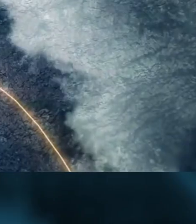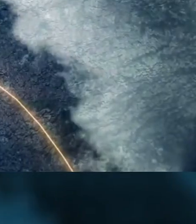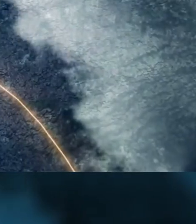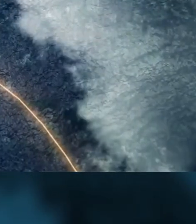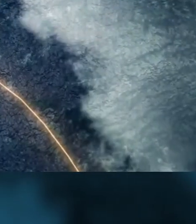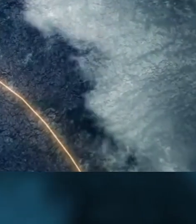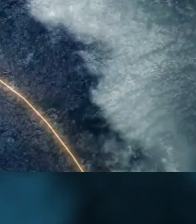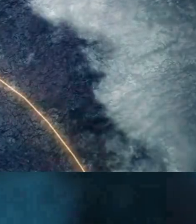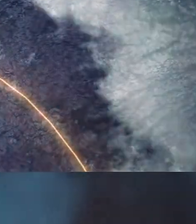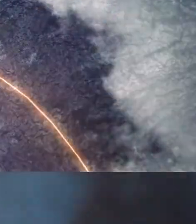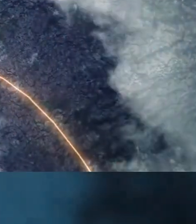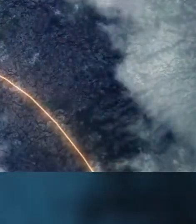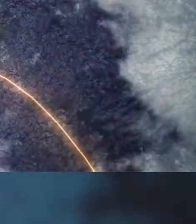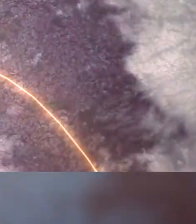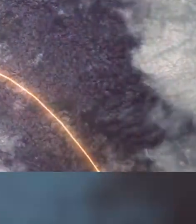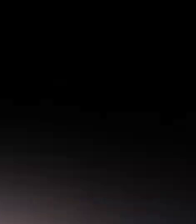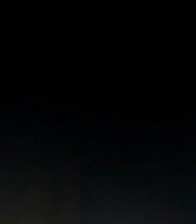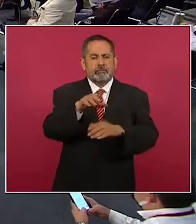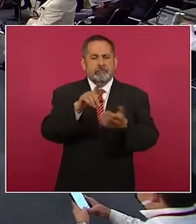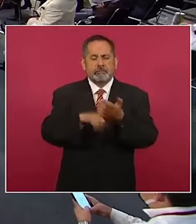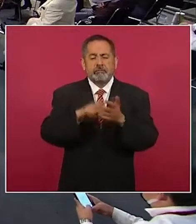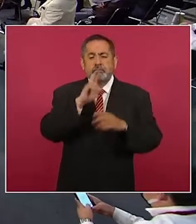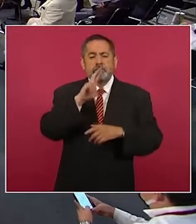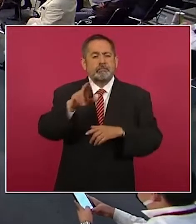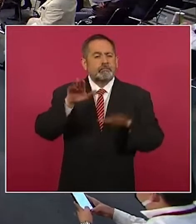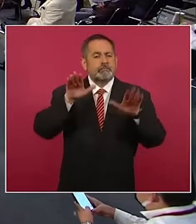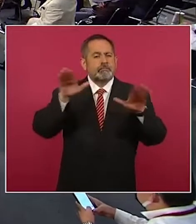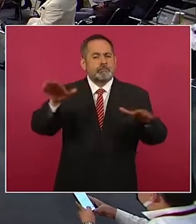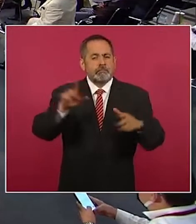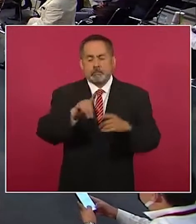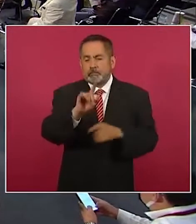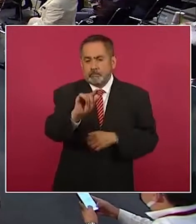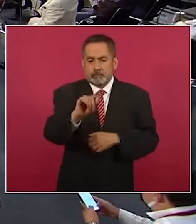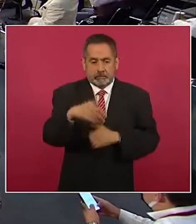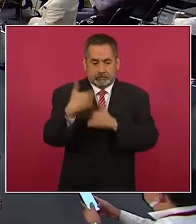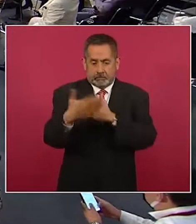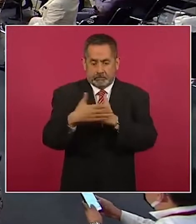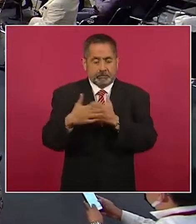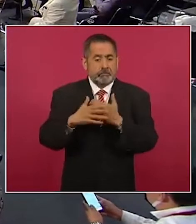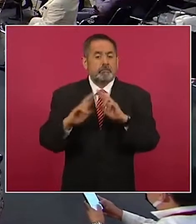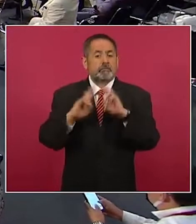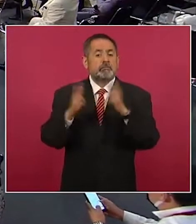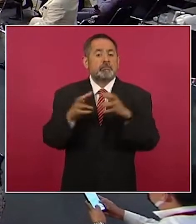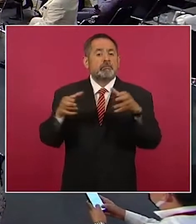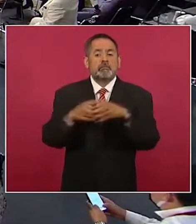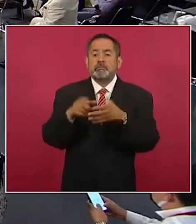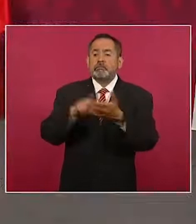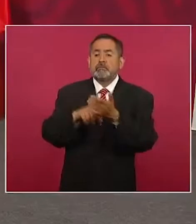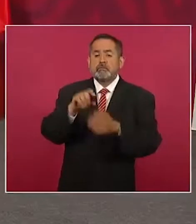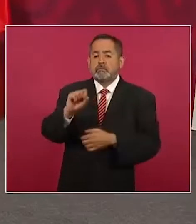mesa de diálogo con el fin de atender este tema. Hay una reunión en Gobernación